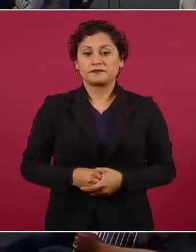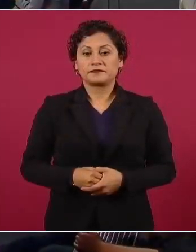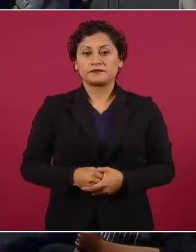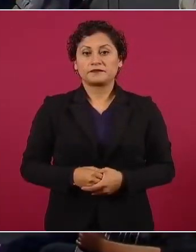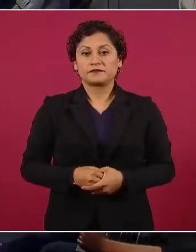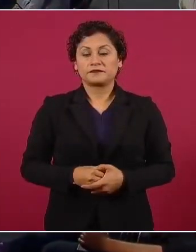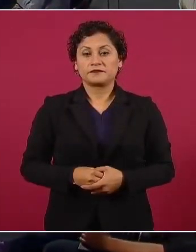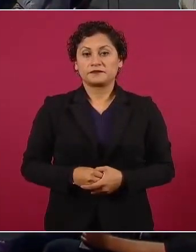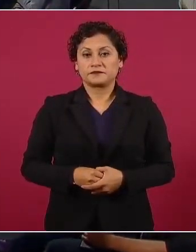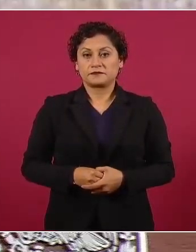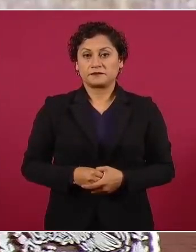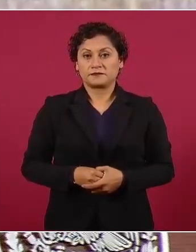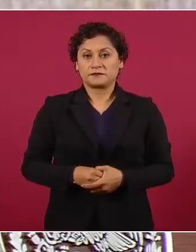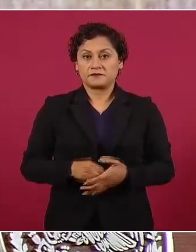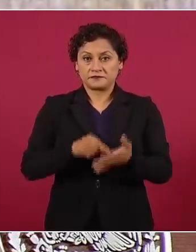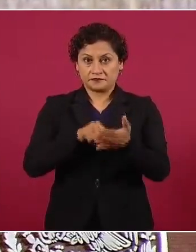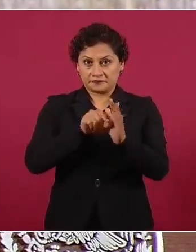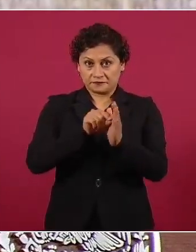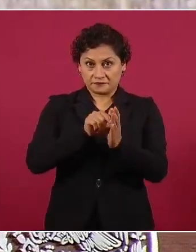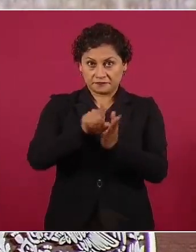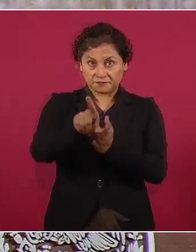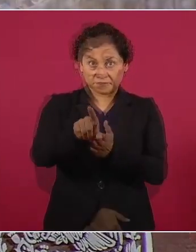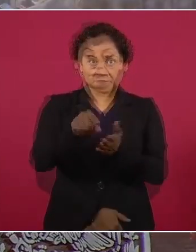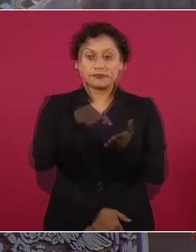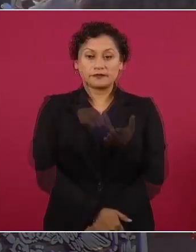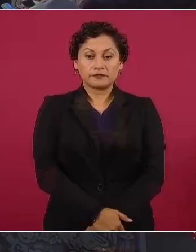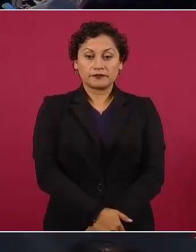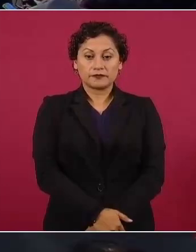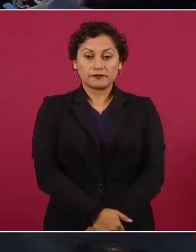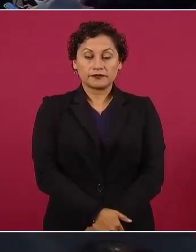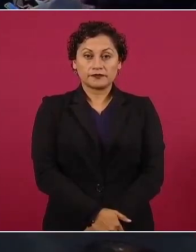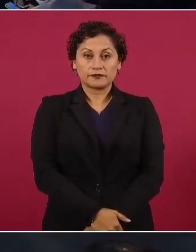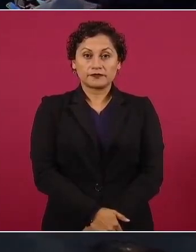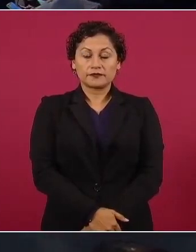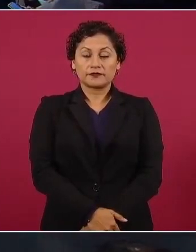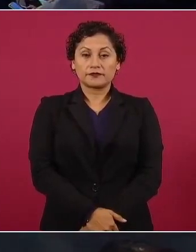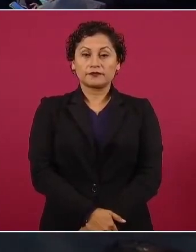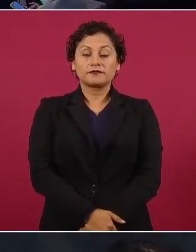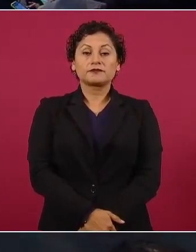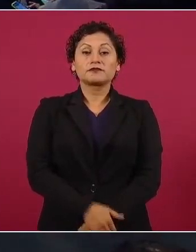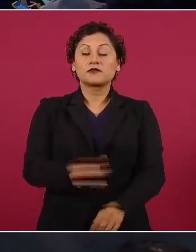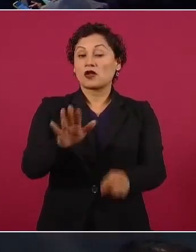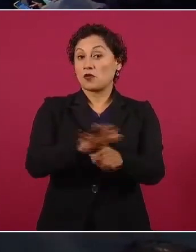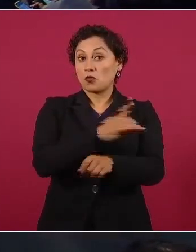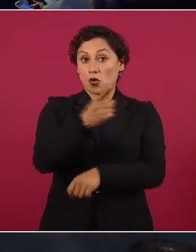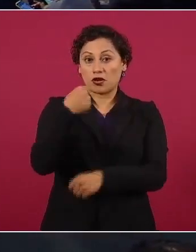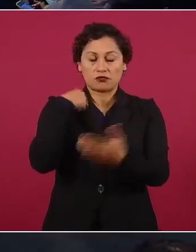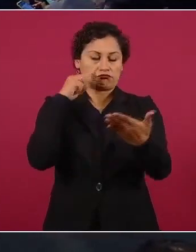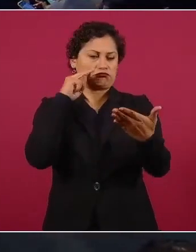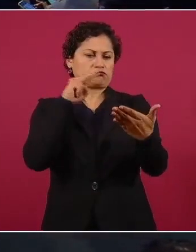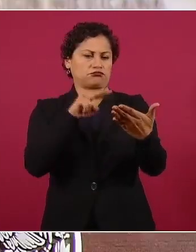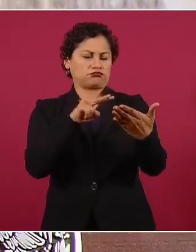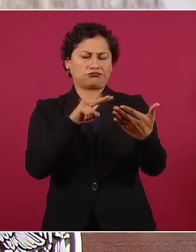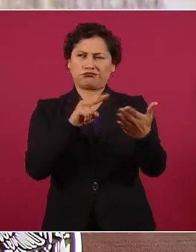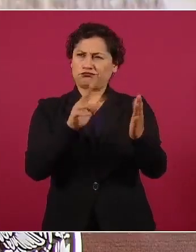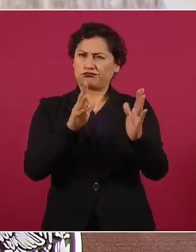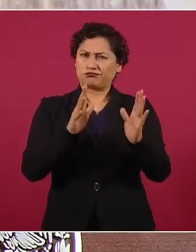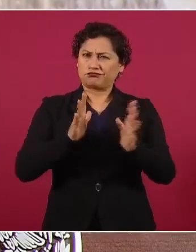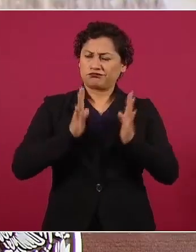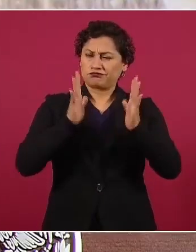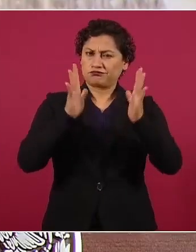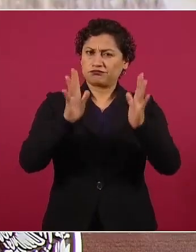dice es falso no porque me llamó la atención porque ella siempre